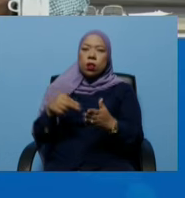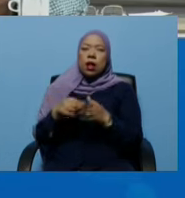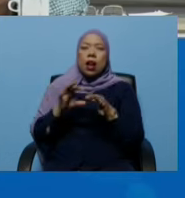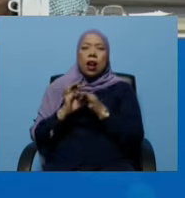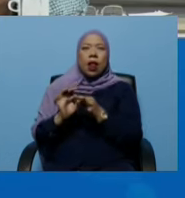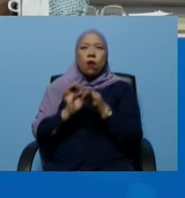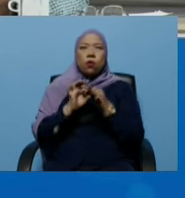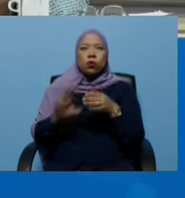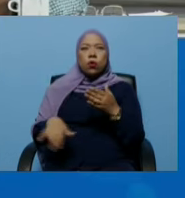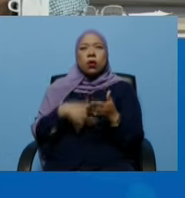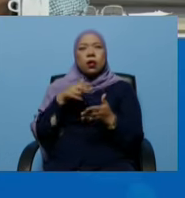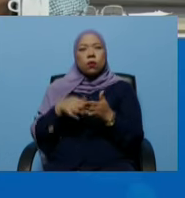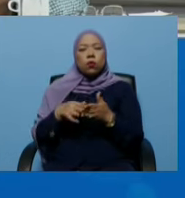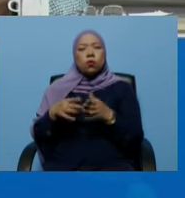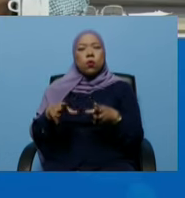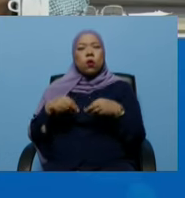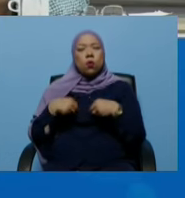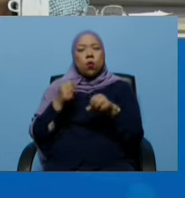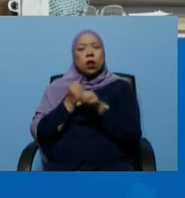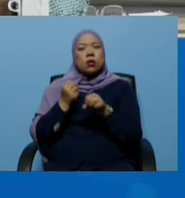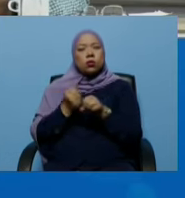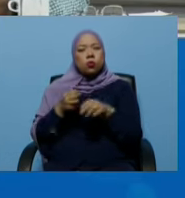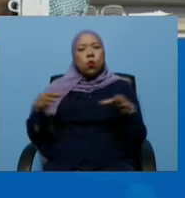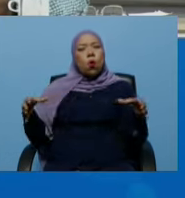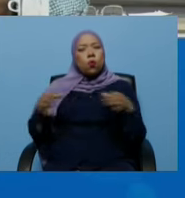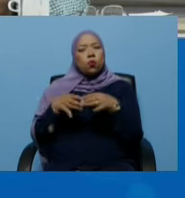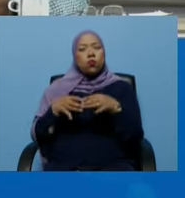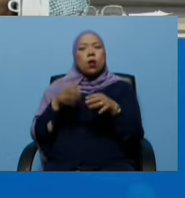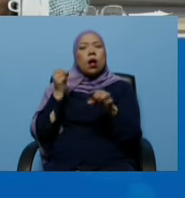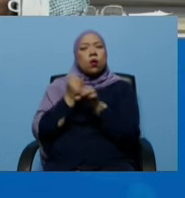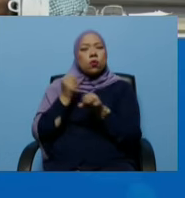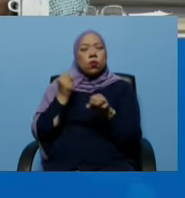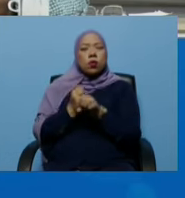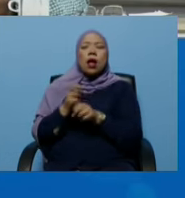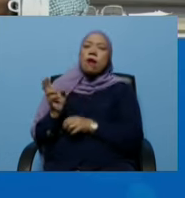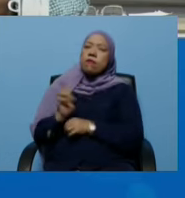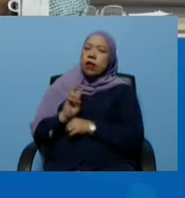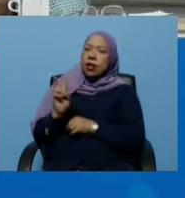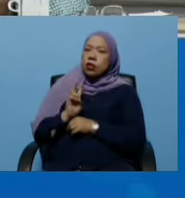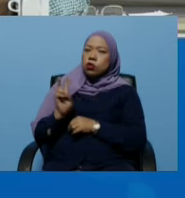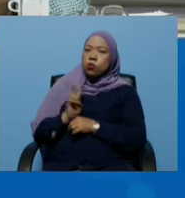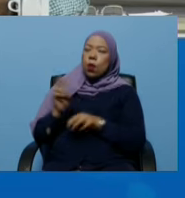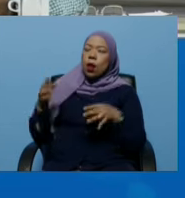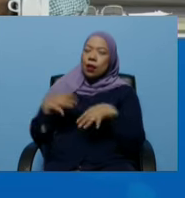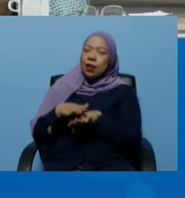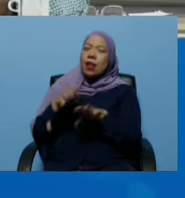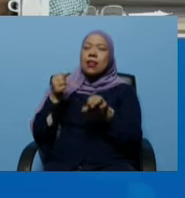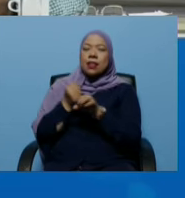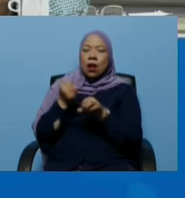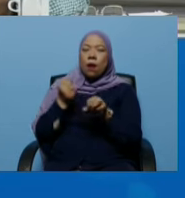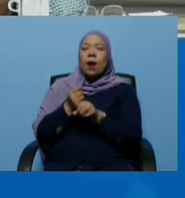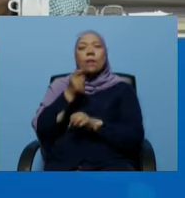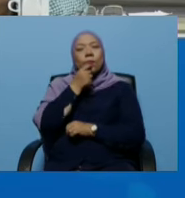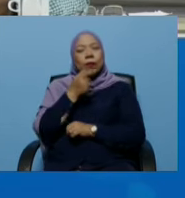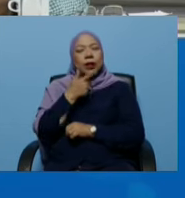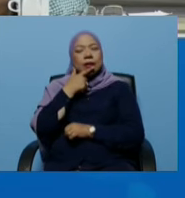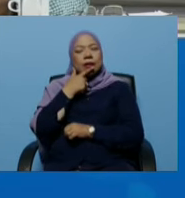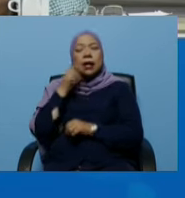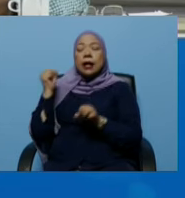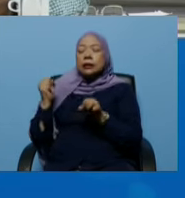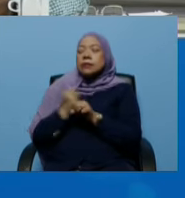nacional, el reencuentro, la reconciliación entre venezolanos y venezolanas. Y trabajar, mira, trabajar,